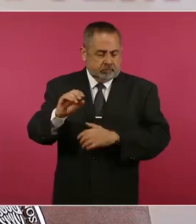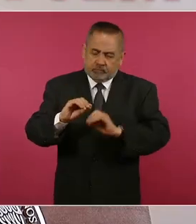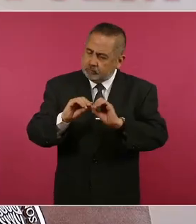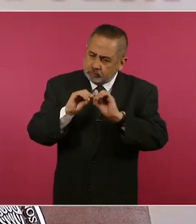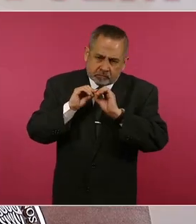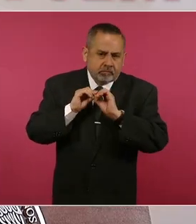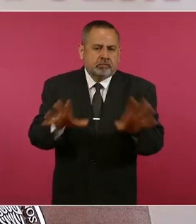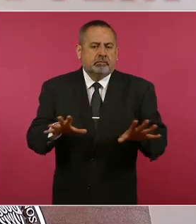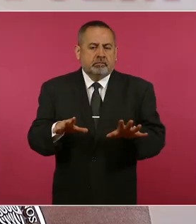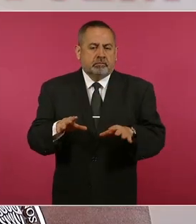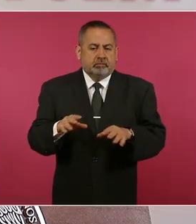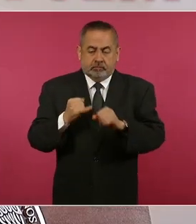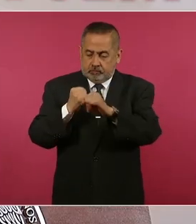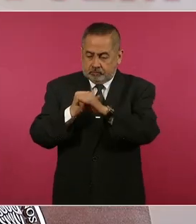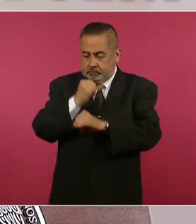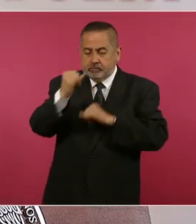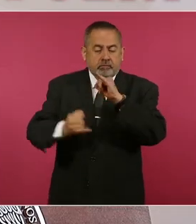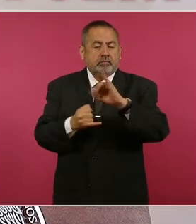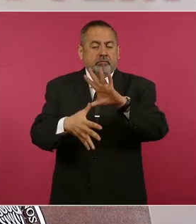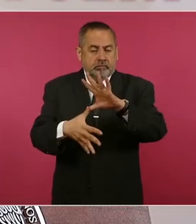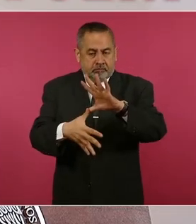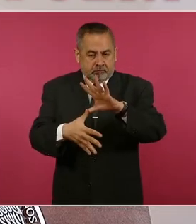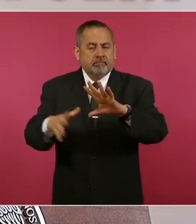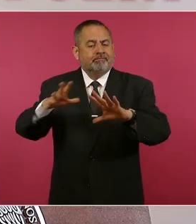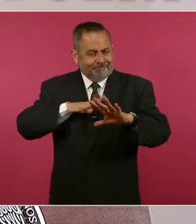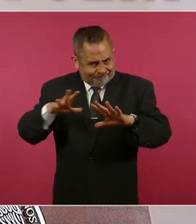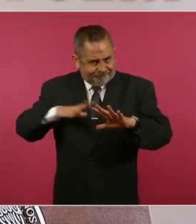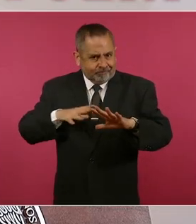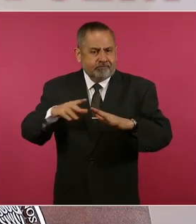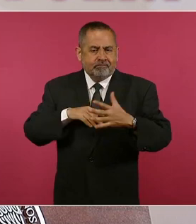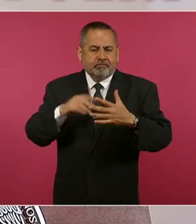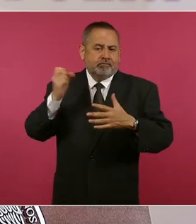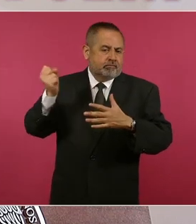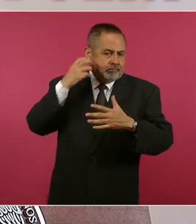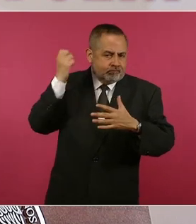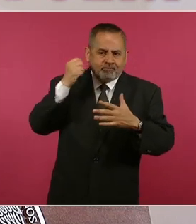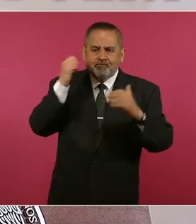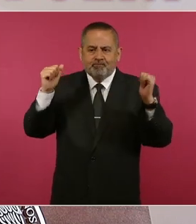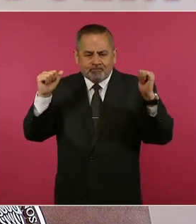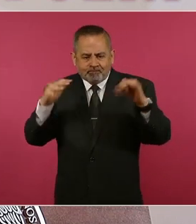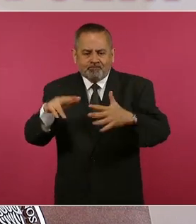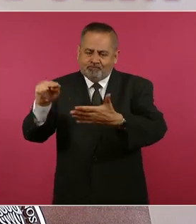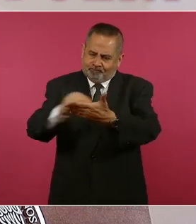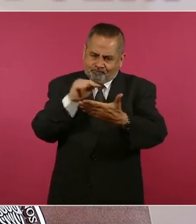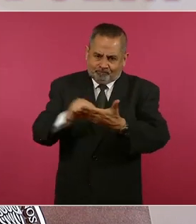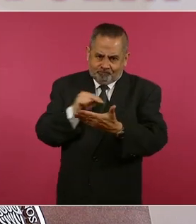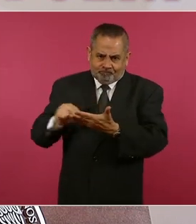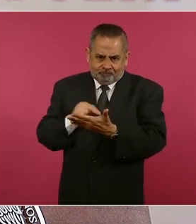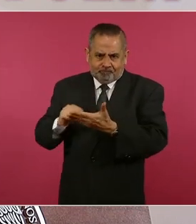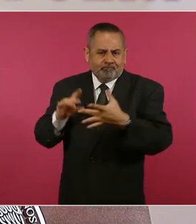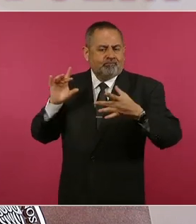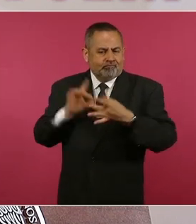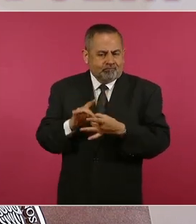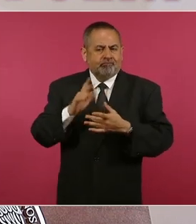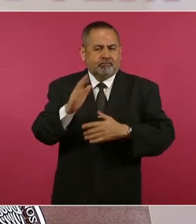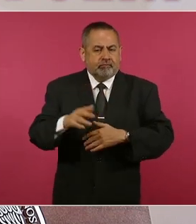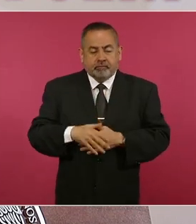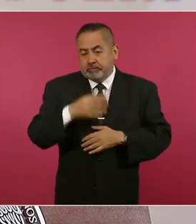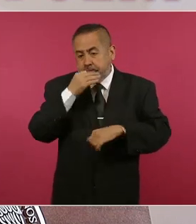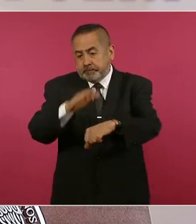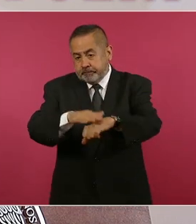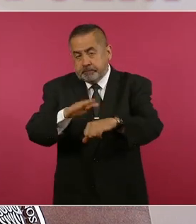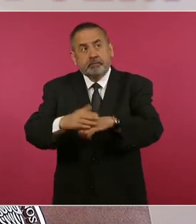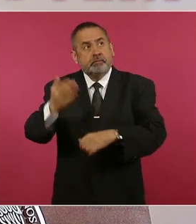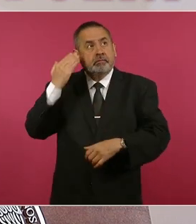eminentemente interamericano. Hay foros que estamos explorando a los que podamos recurrir. Solo señalar que la Convención de Caracas